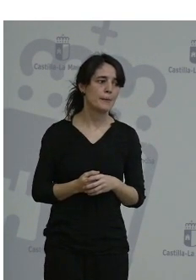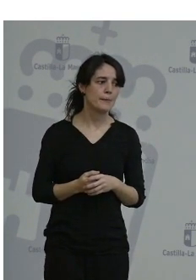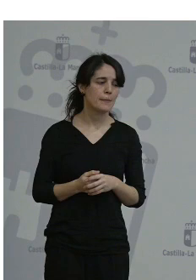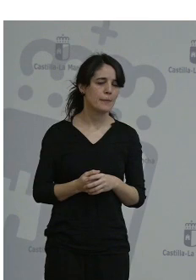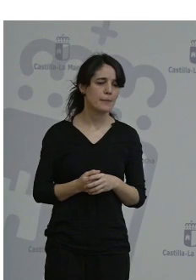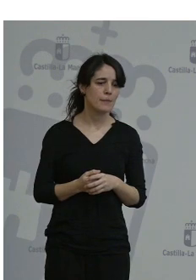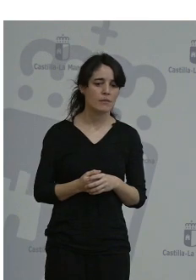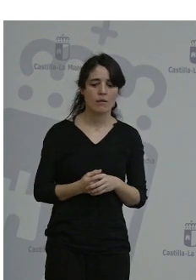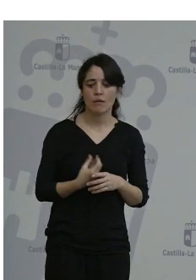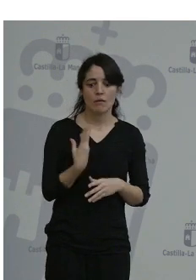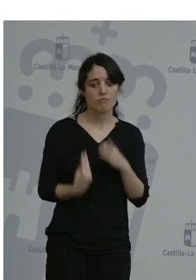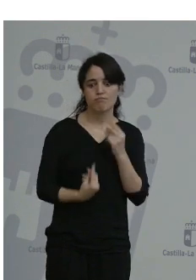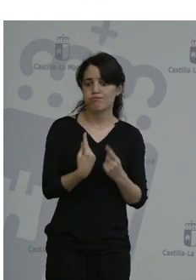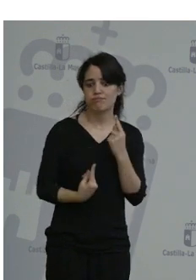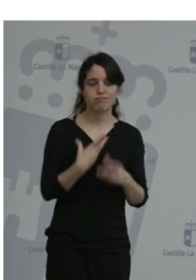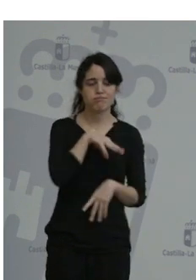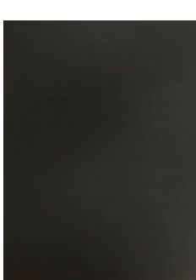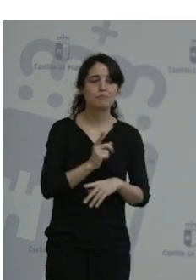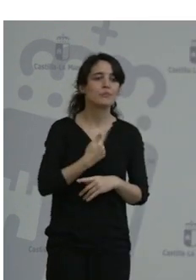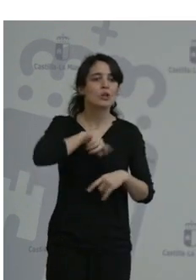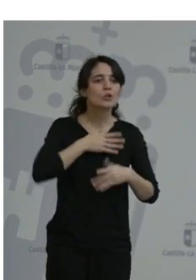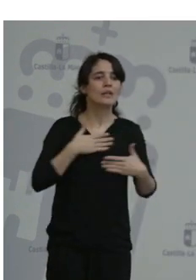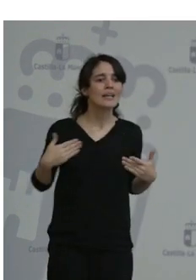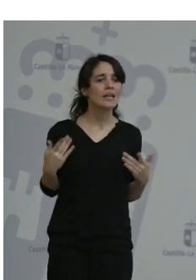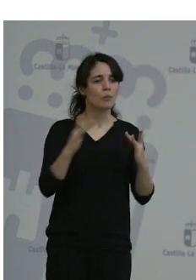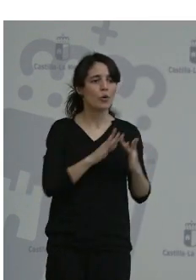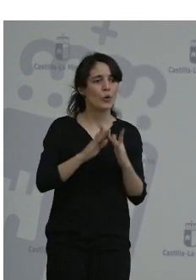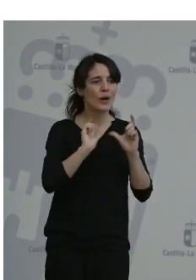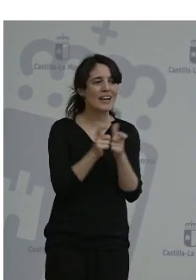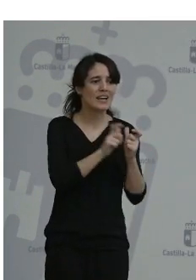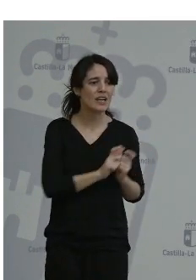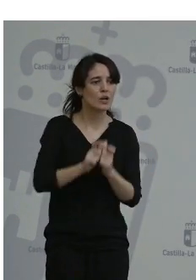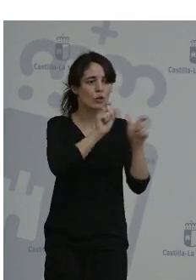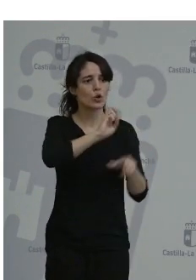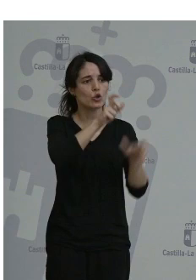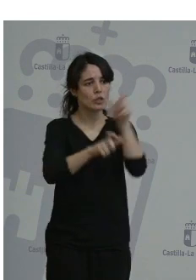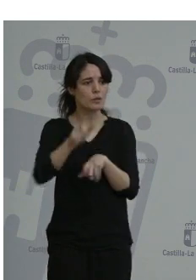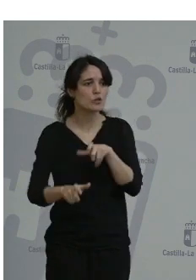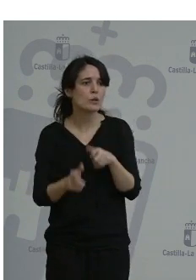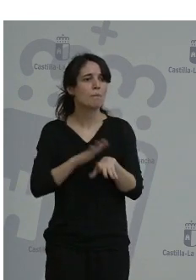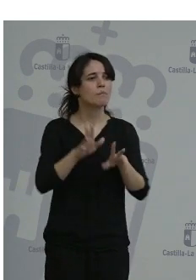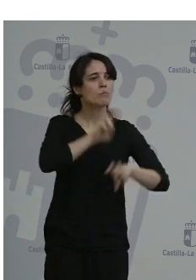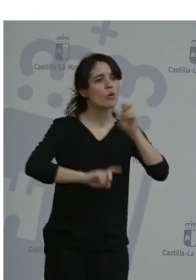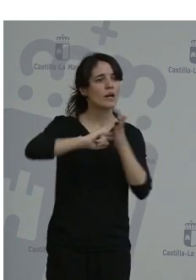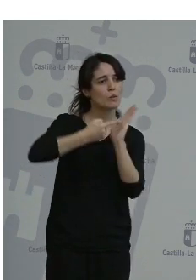dar charlas de esencialización o reunirnos con otras personas para buscar respuestas a presentes y nuevos retos.